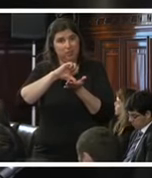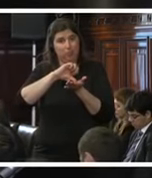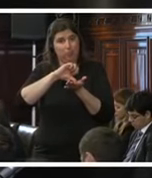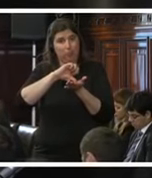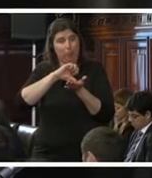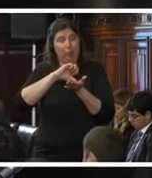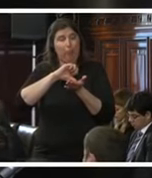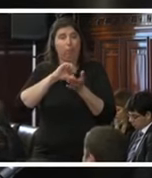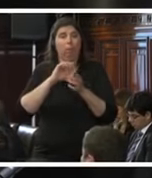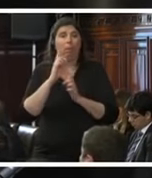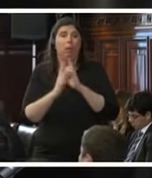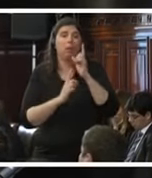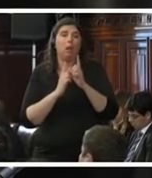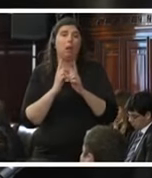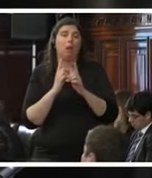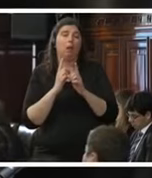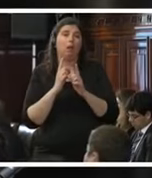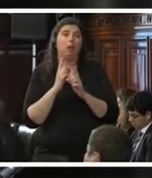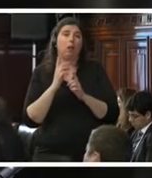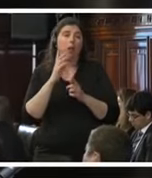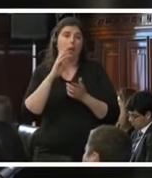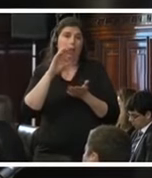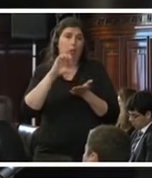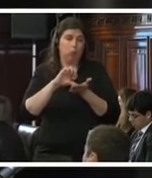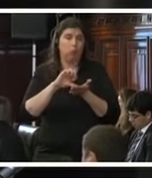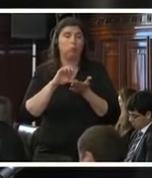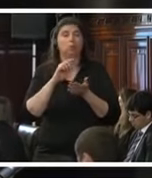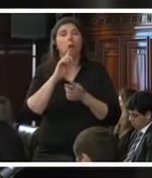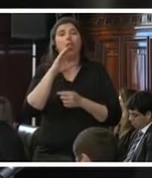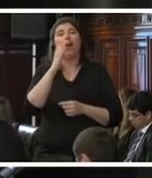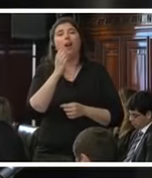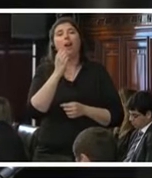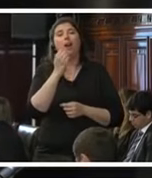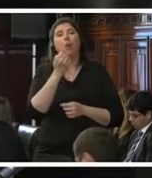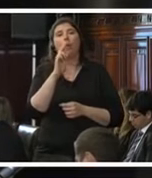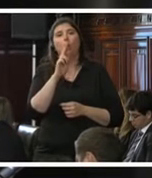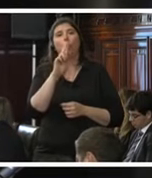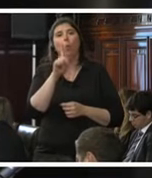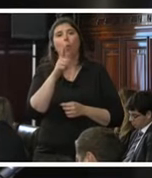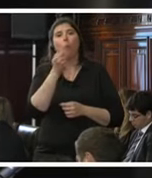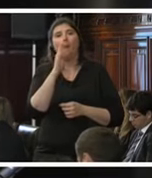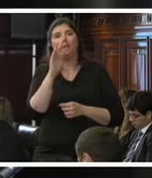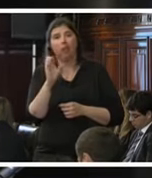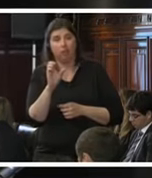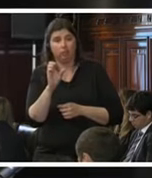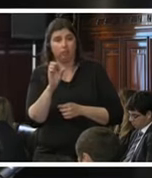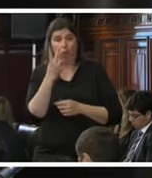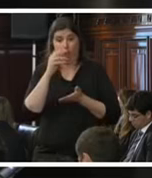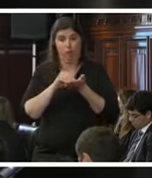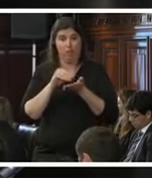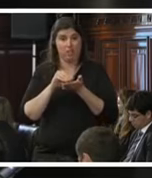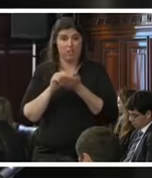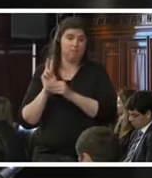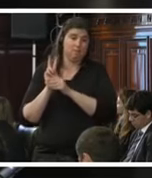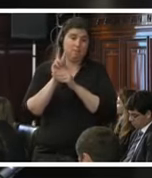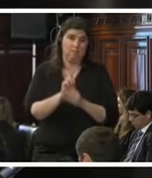algunas visitas, estuvo en Curuguaté, y por dos veces he visitado al procurador